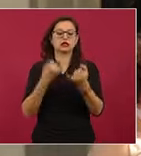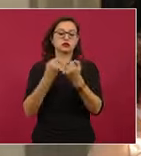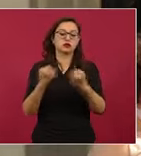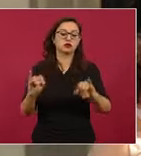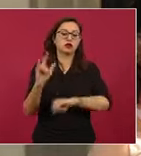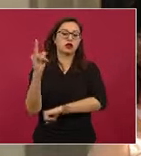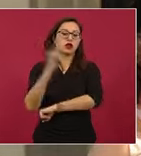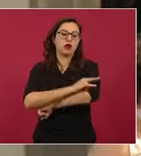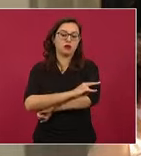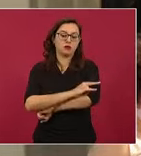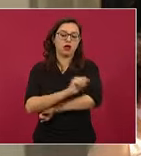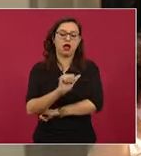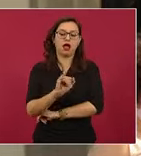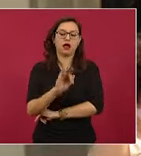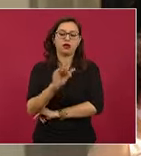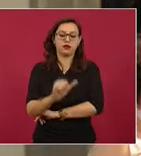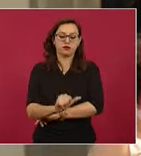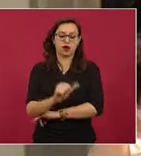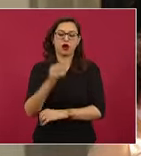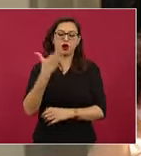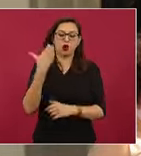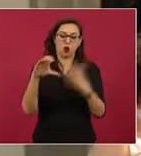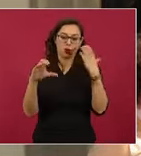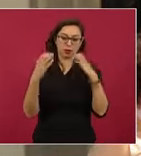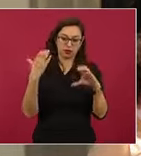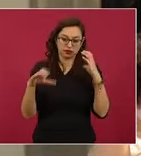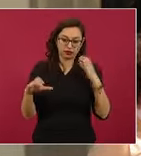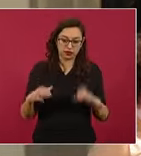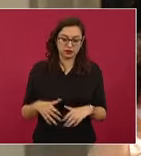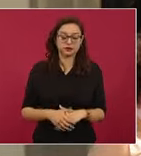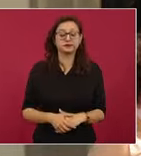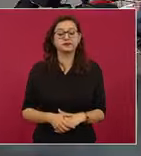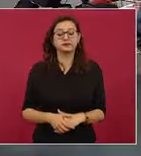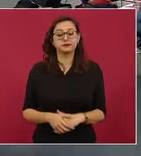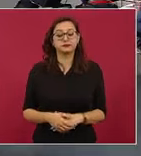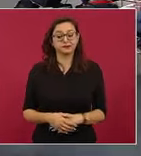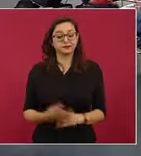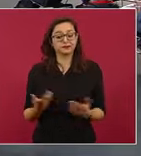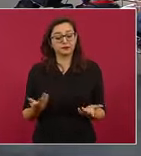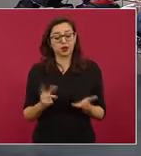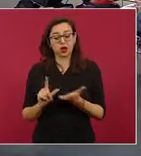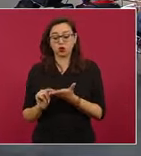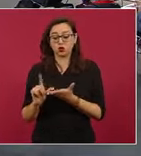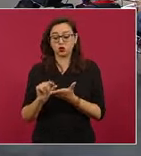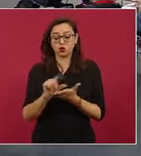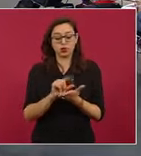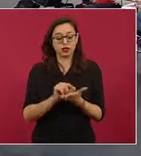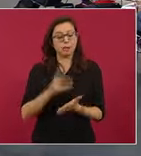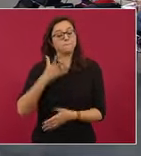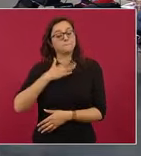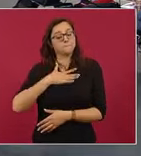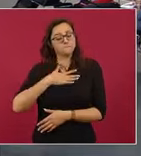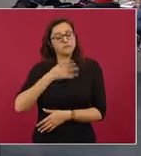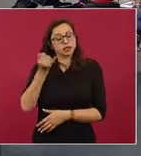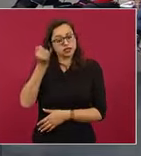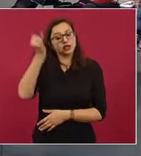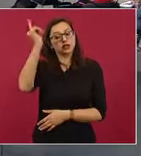Ángeles, me gustaría compartirle un tuit del director general de Grupo Cantón, don Miguel Cantón Cetina, en el